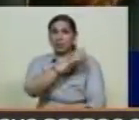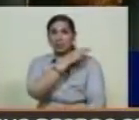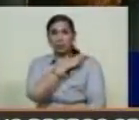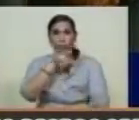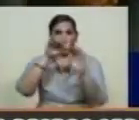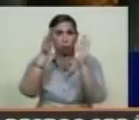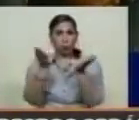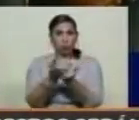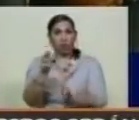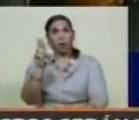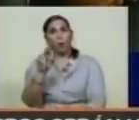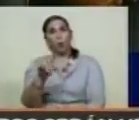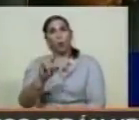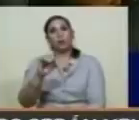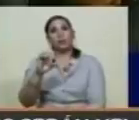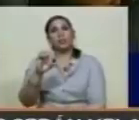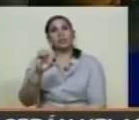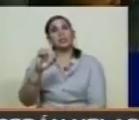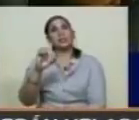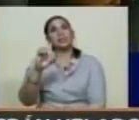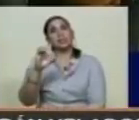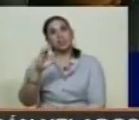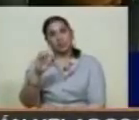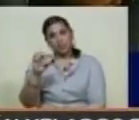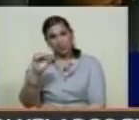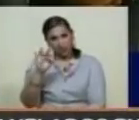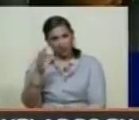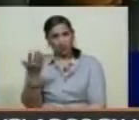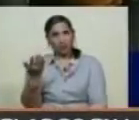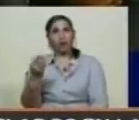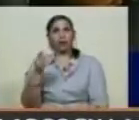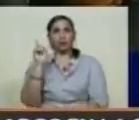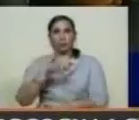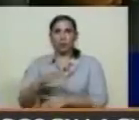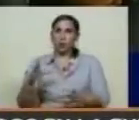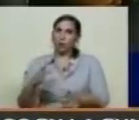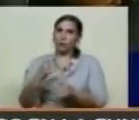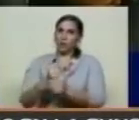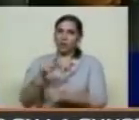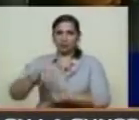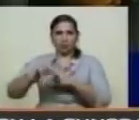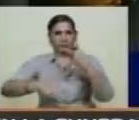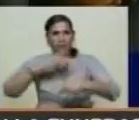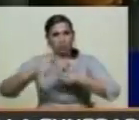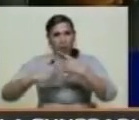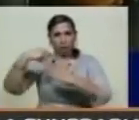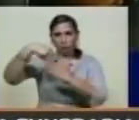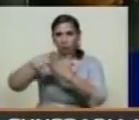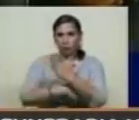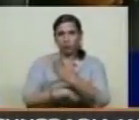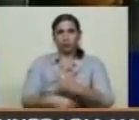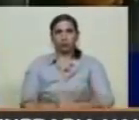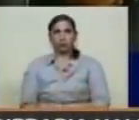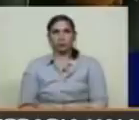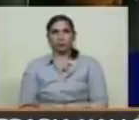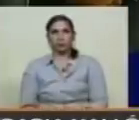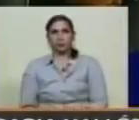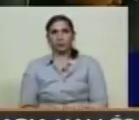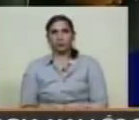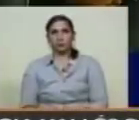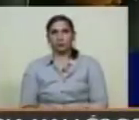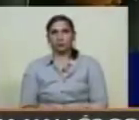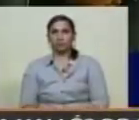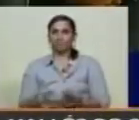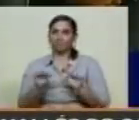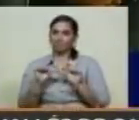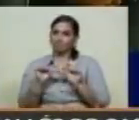y les mando un abrazo y también la confianza en que este plan de profundización va a